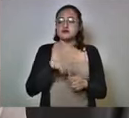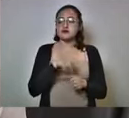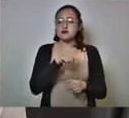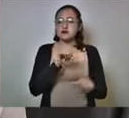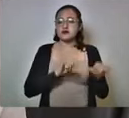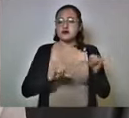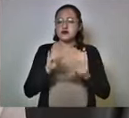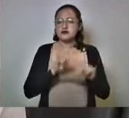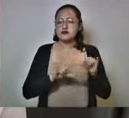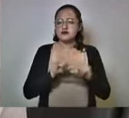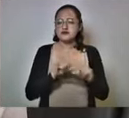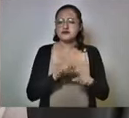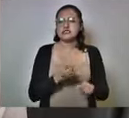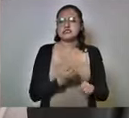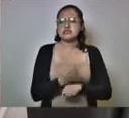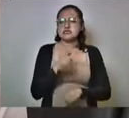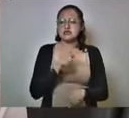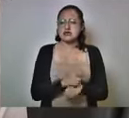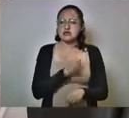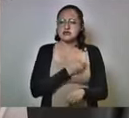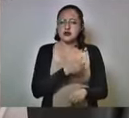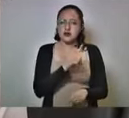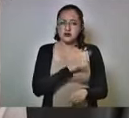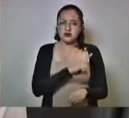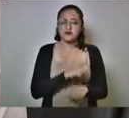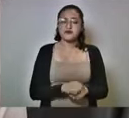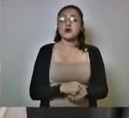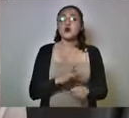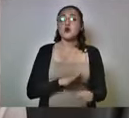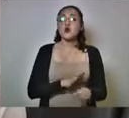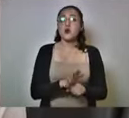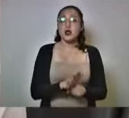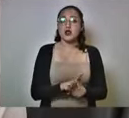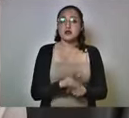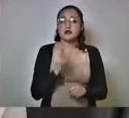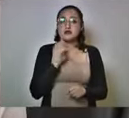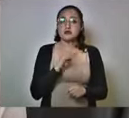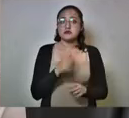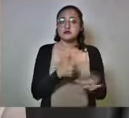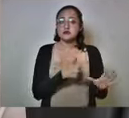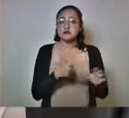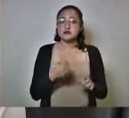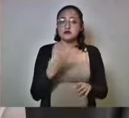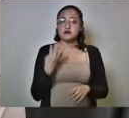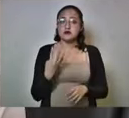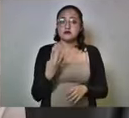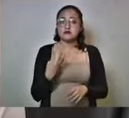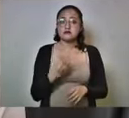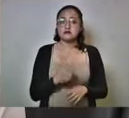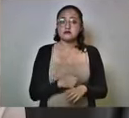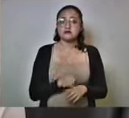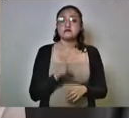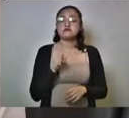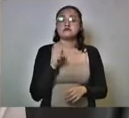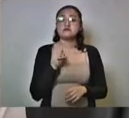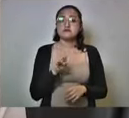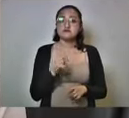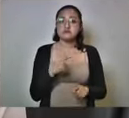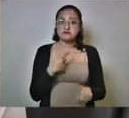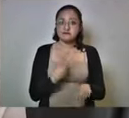Estatal de Salud Pública, de las cuales 604 han dado